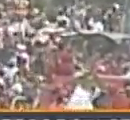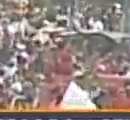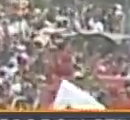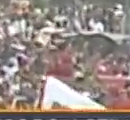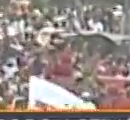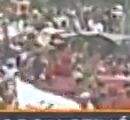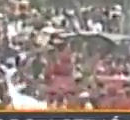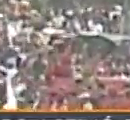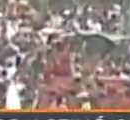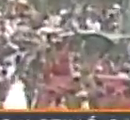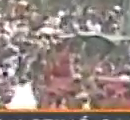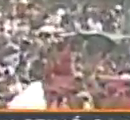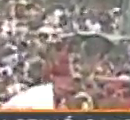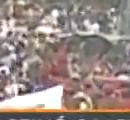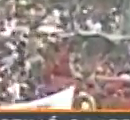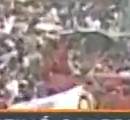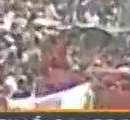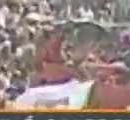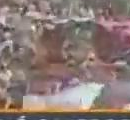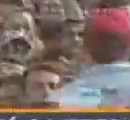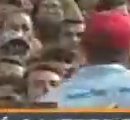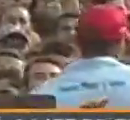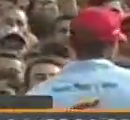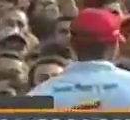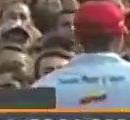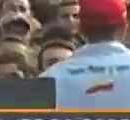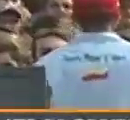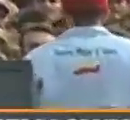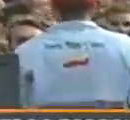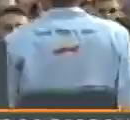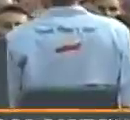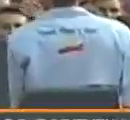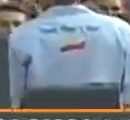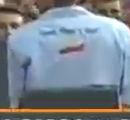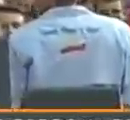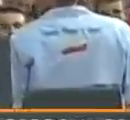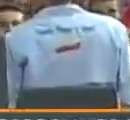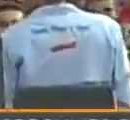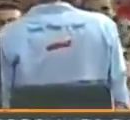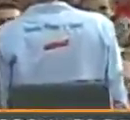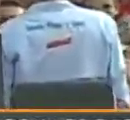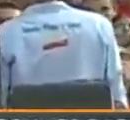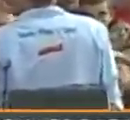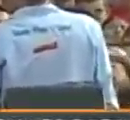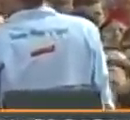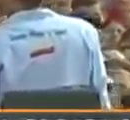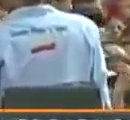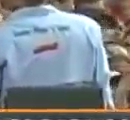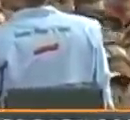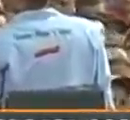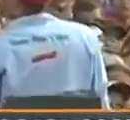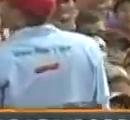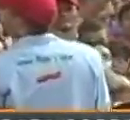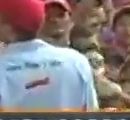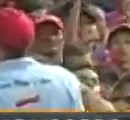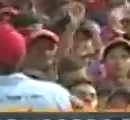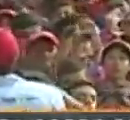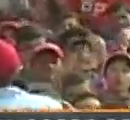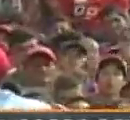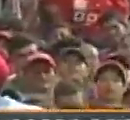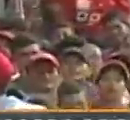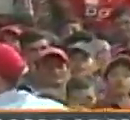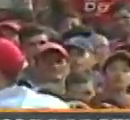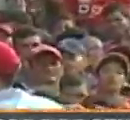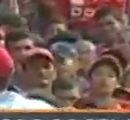vente pues camarógrafo, vente con tu toma, vente, vente para acá, papá. No vale, por favor, aprende a vencer, por